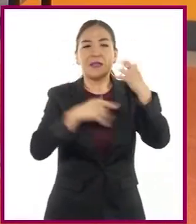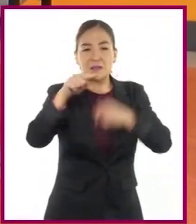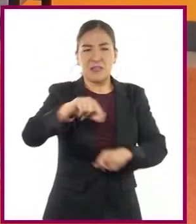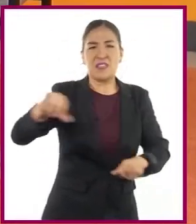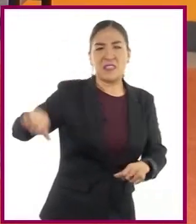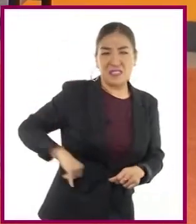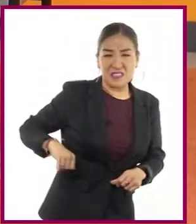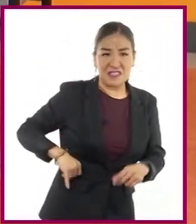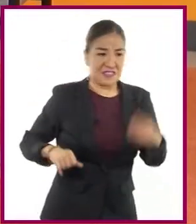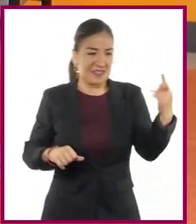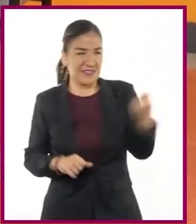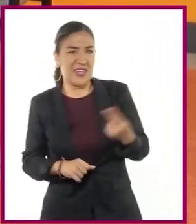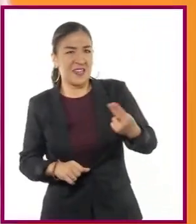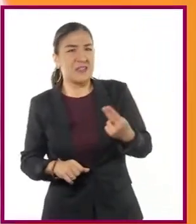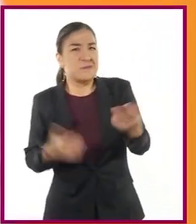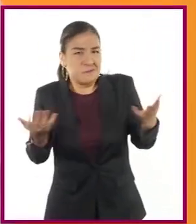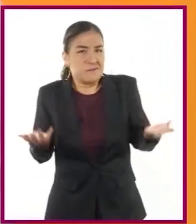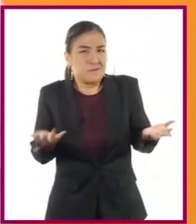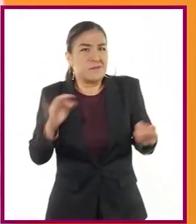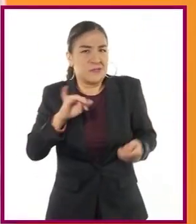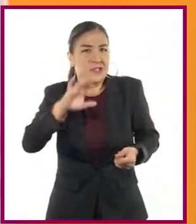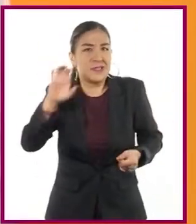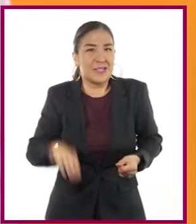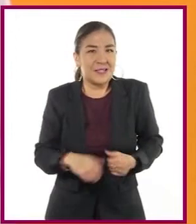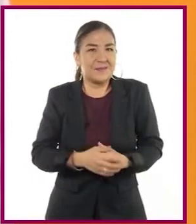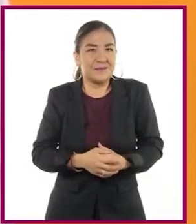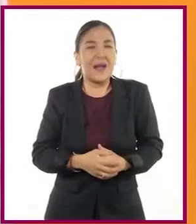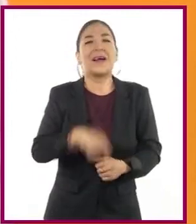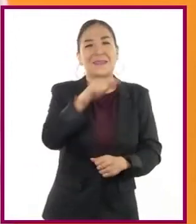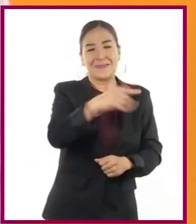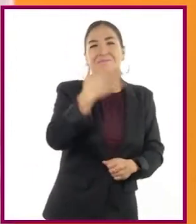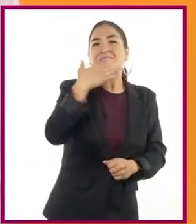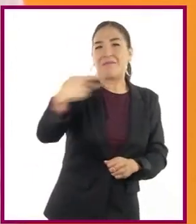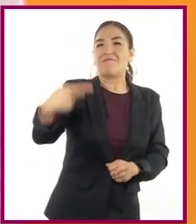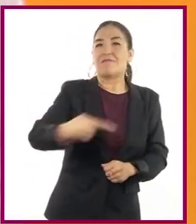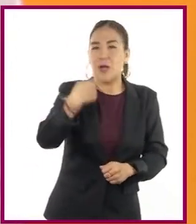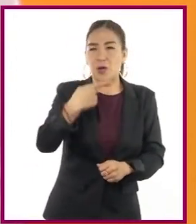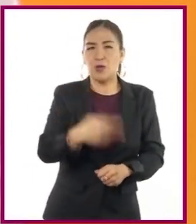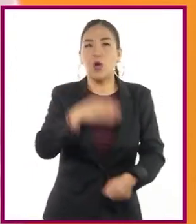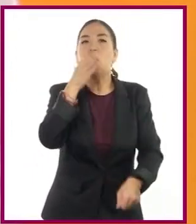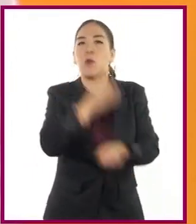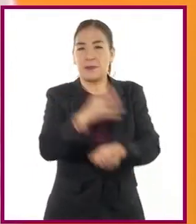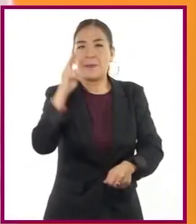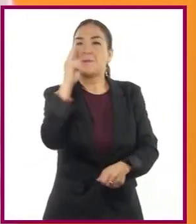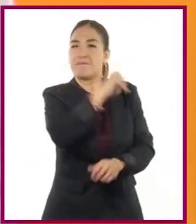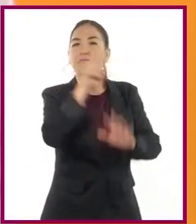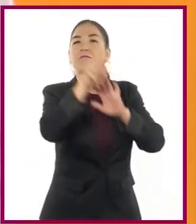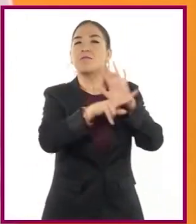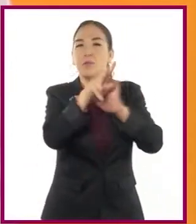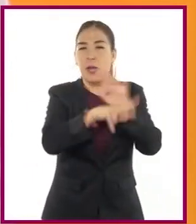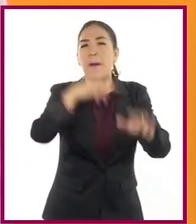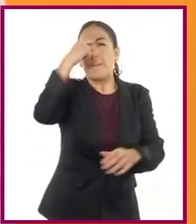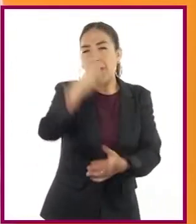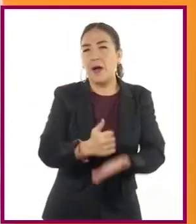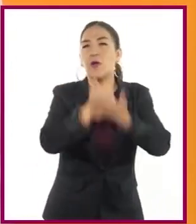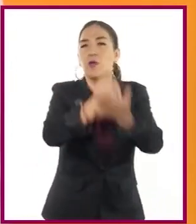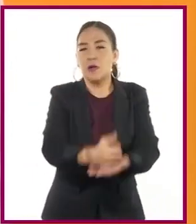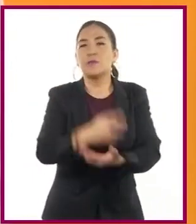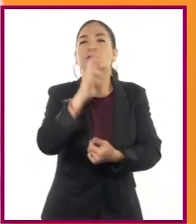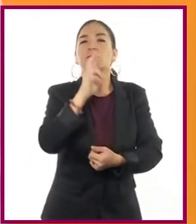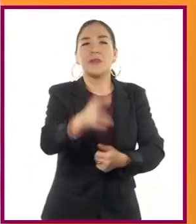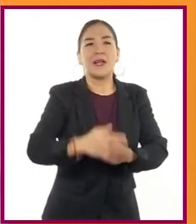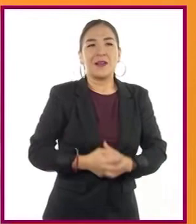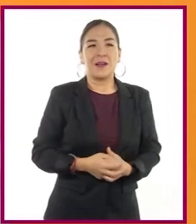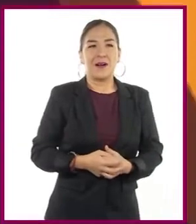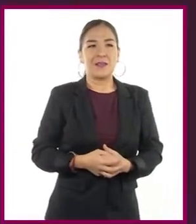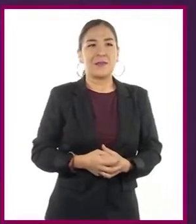interés, ¿cierto? ¡Qué buena pregunta! Veamos el siguiente video que nos ayudará a responderla.